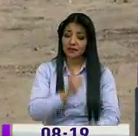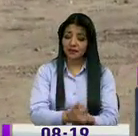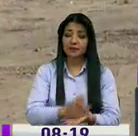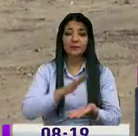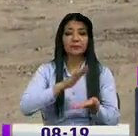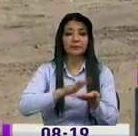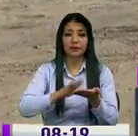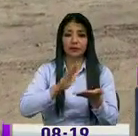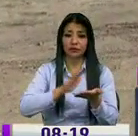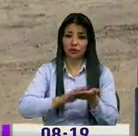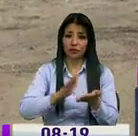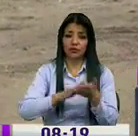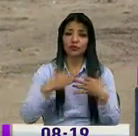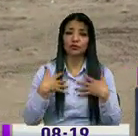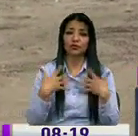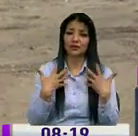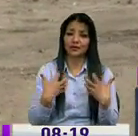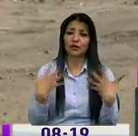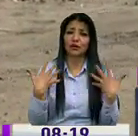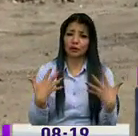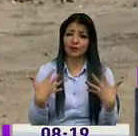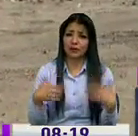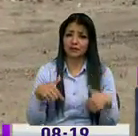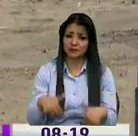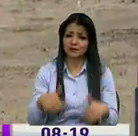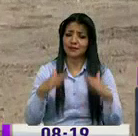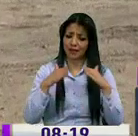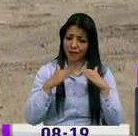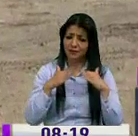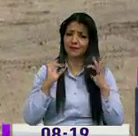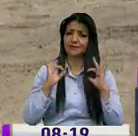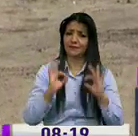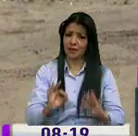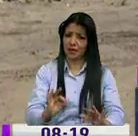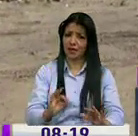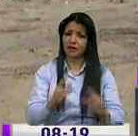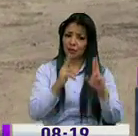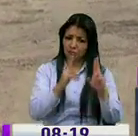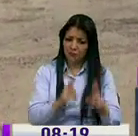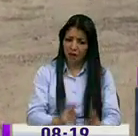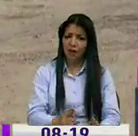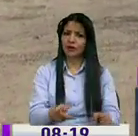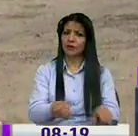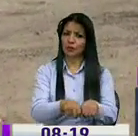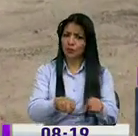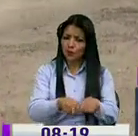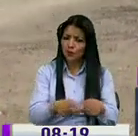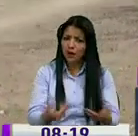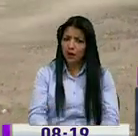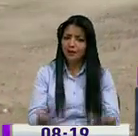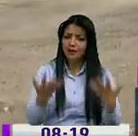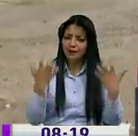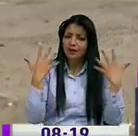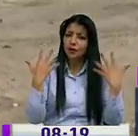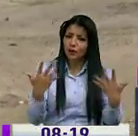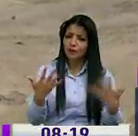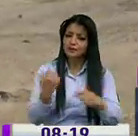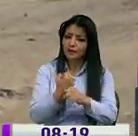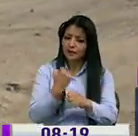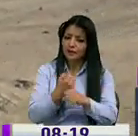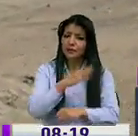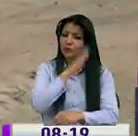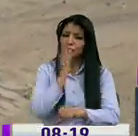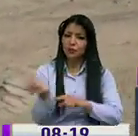discúlpeme, y nosotros queremos obras aquí, vivir como gente, como racional. Queremos obras acá nunca